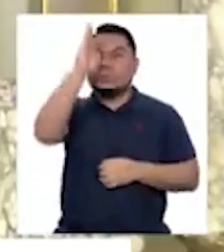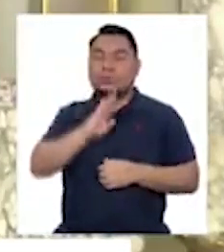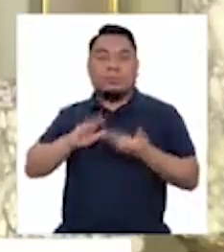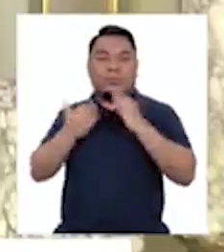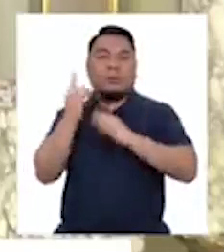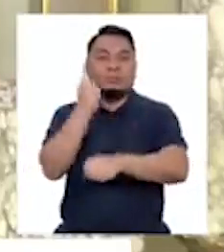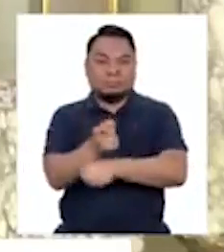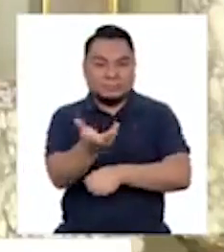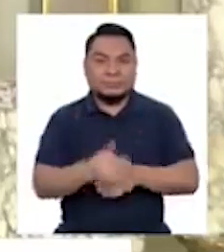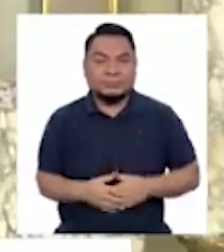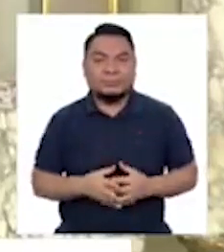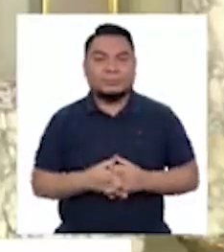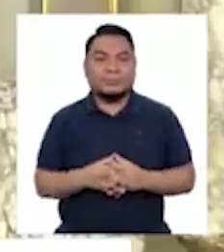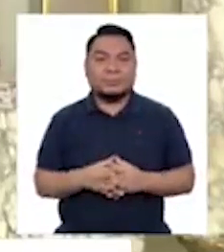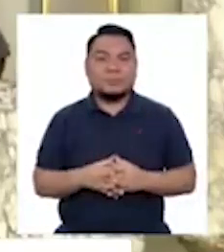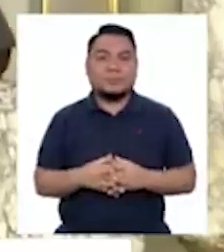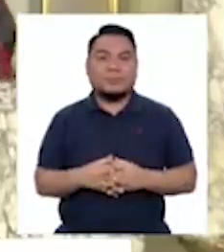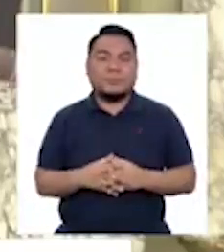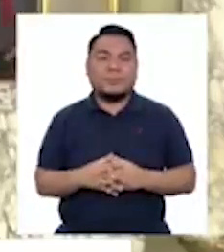lo demanden.